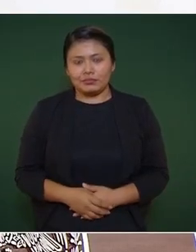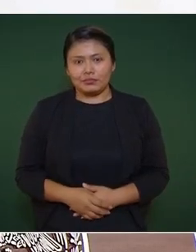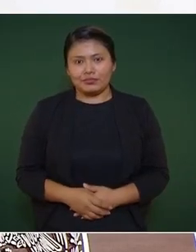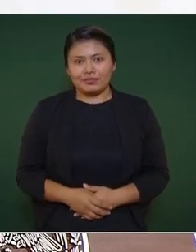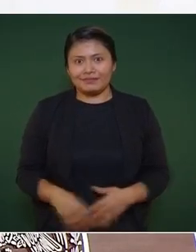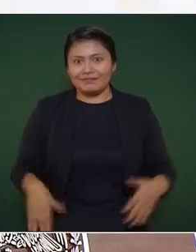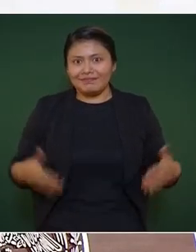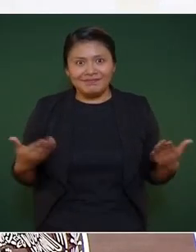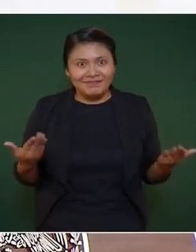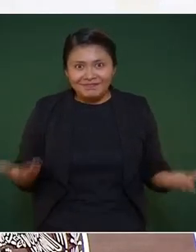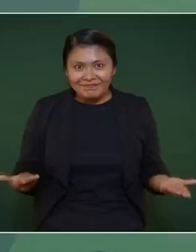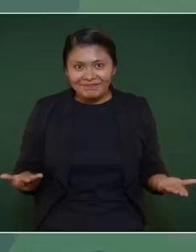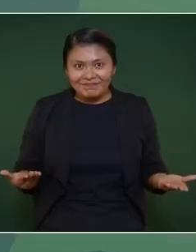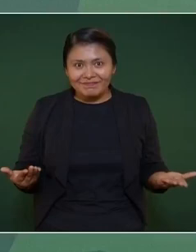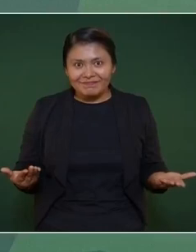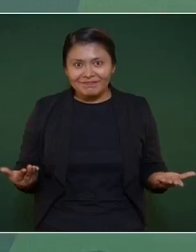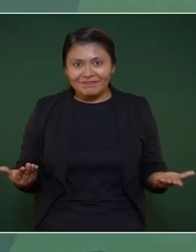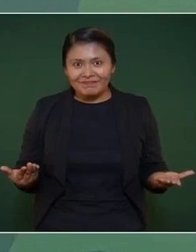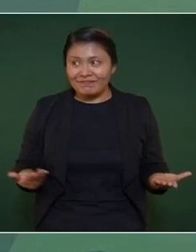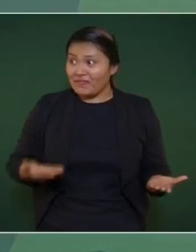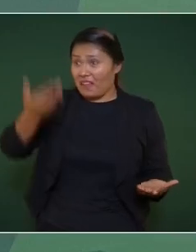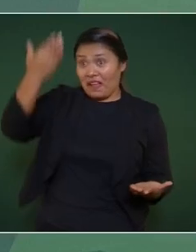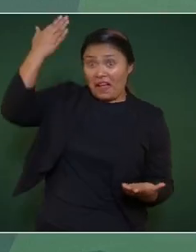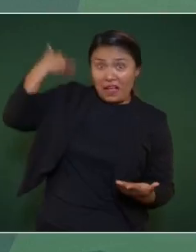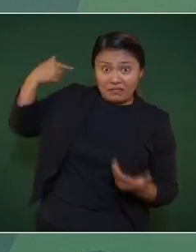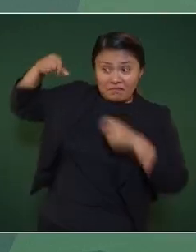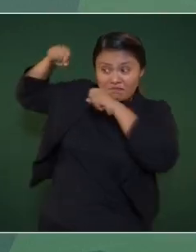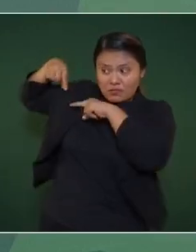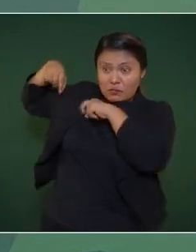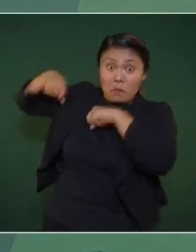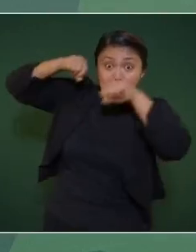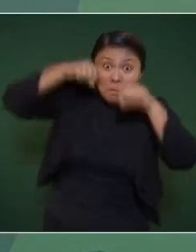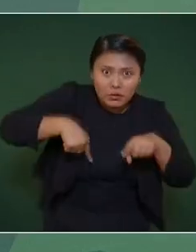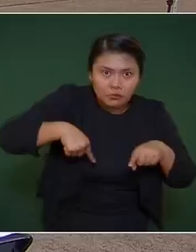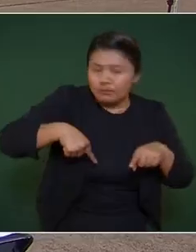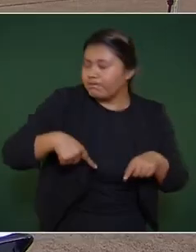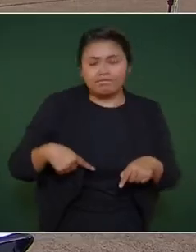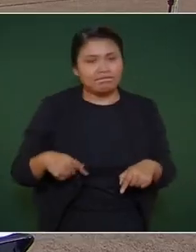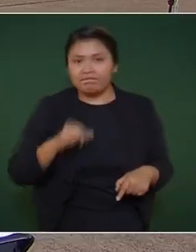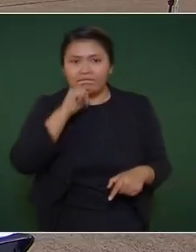Ya no es lo mismo. Y si hablamos